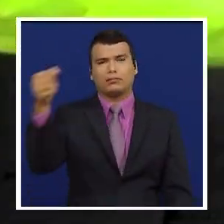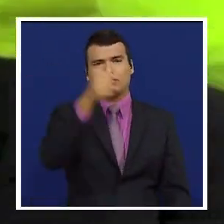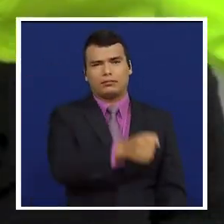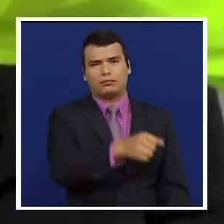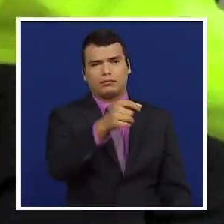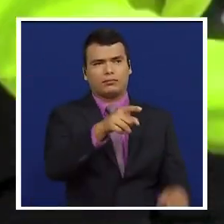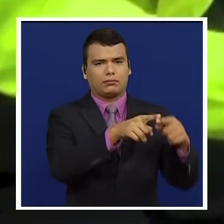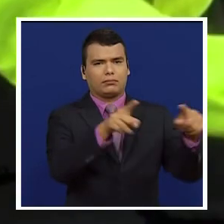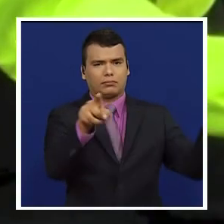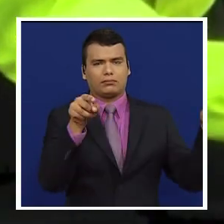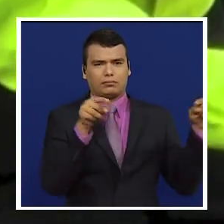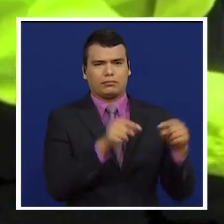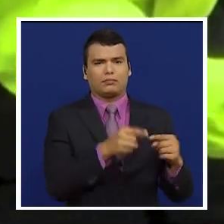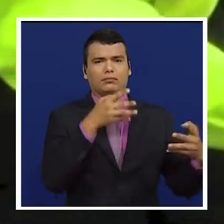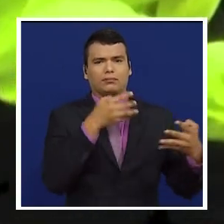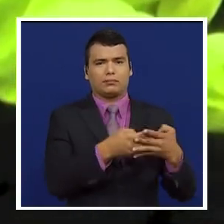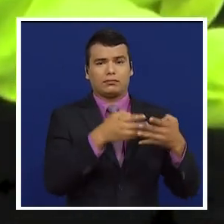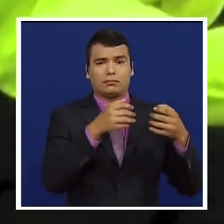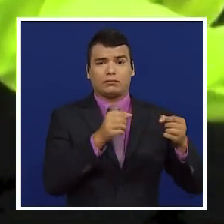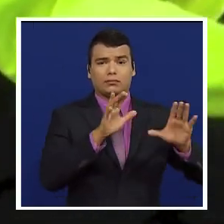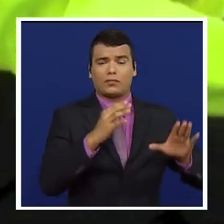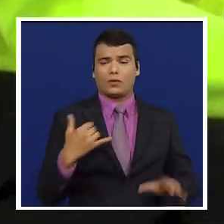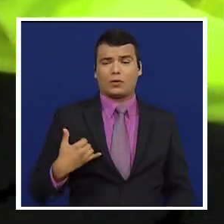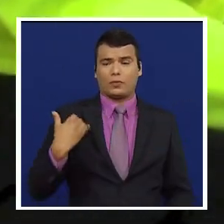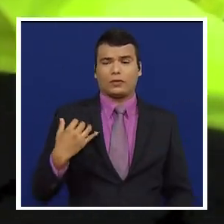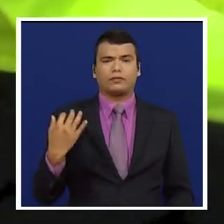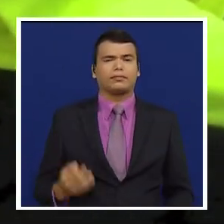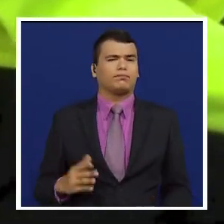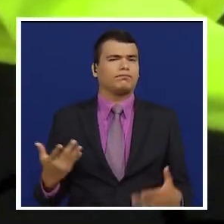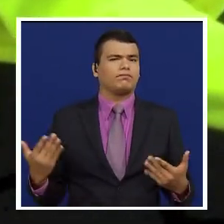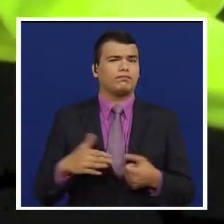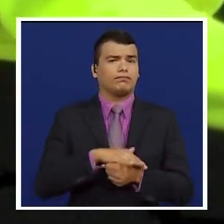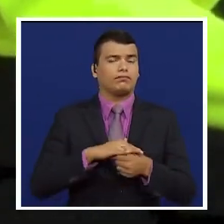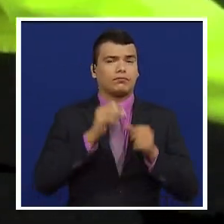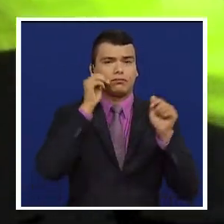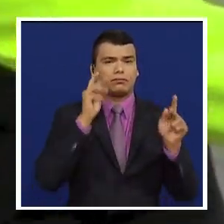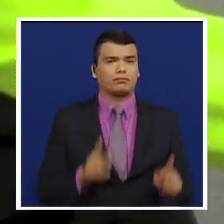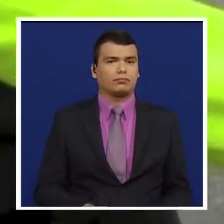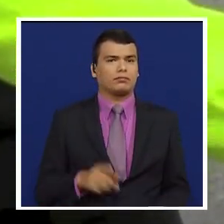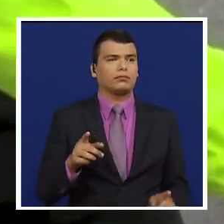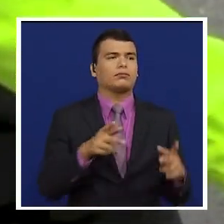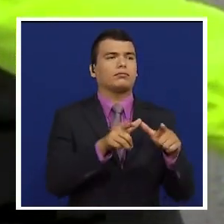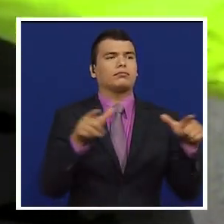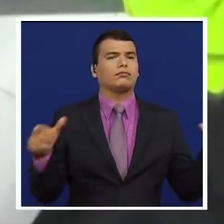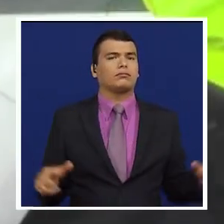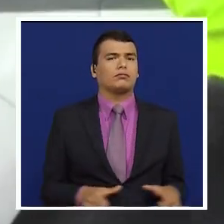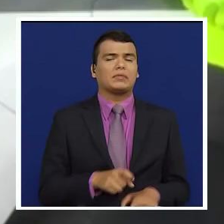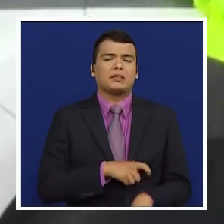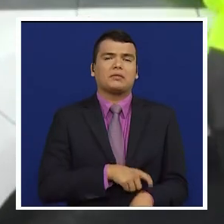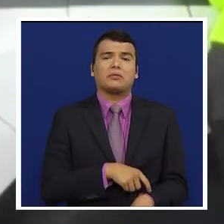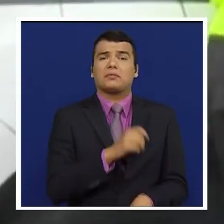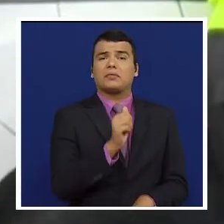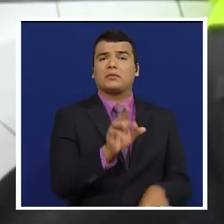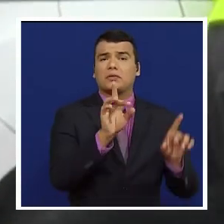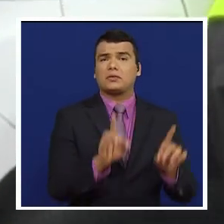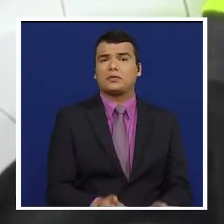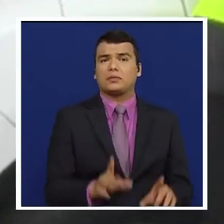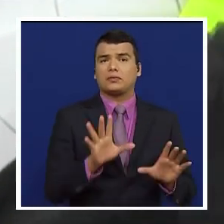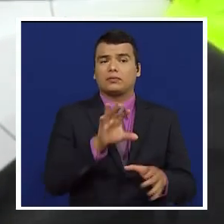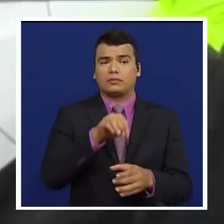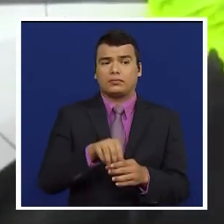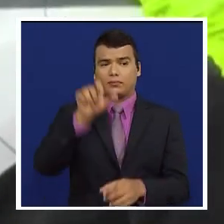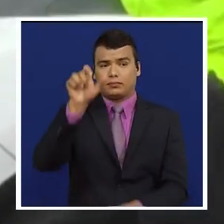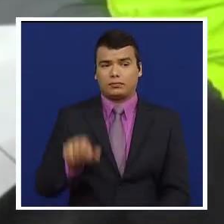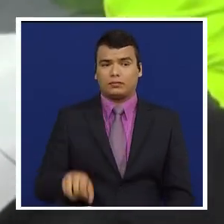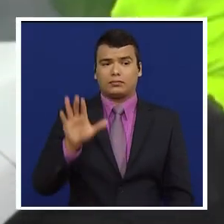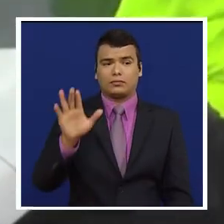reclusión a un menor infractor, se encuentra con la circunstancia de que el joven está en esos sitios el tiempo que le da la gana. El caso de alias Chinga no es